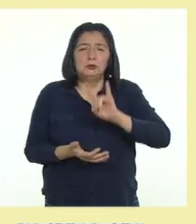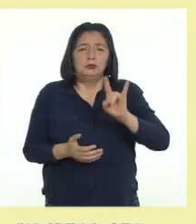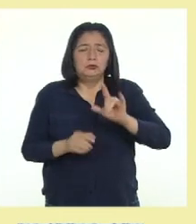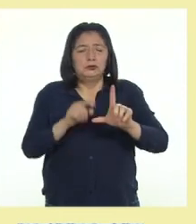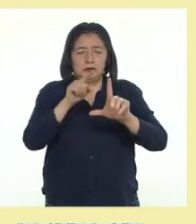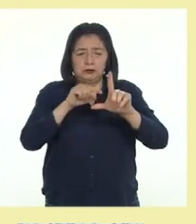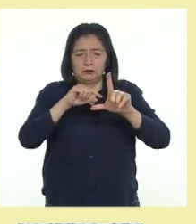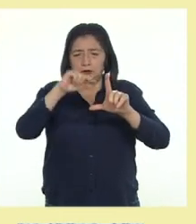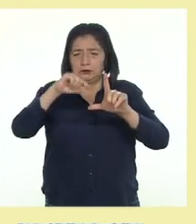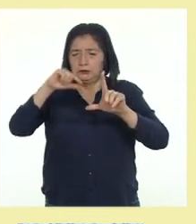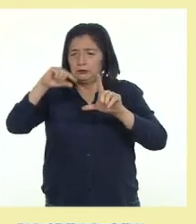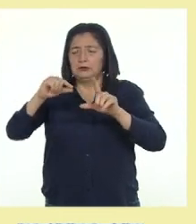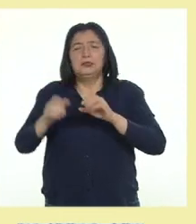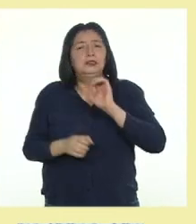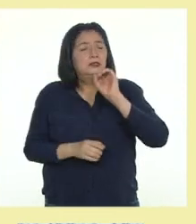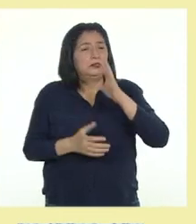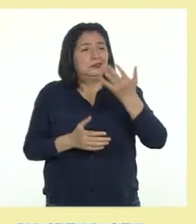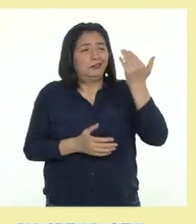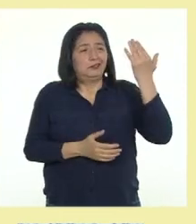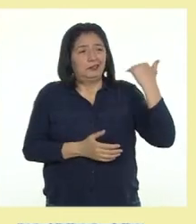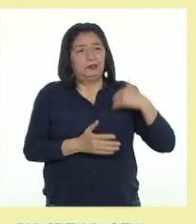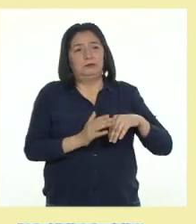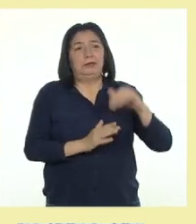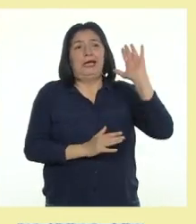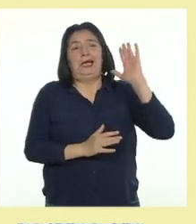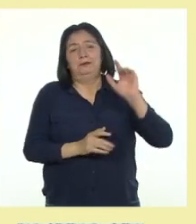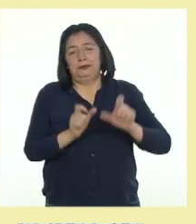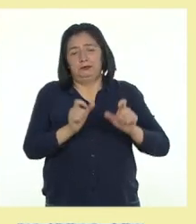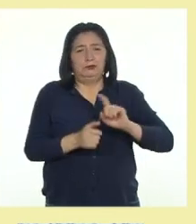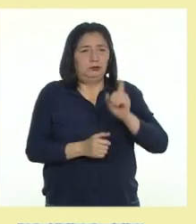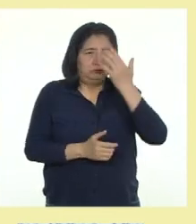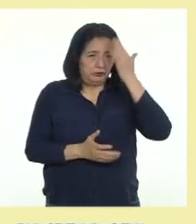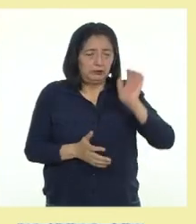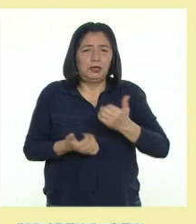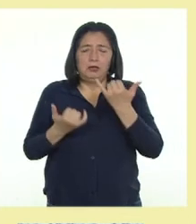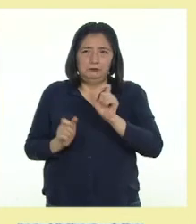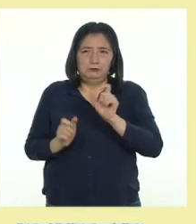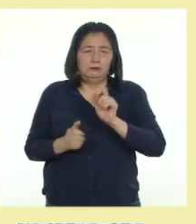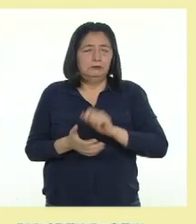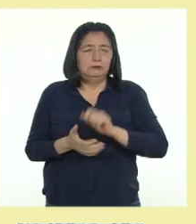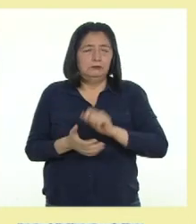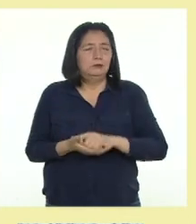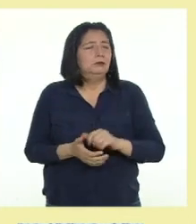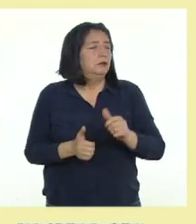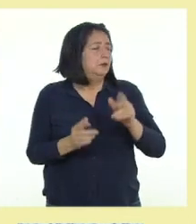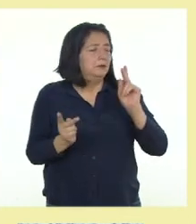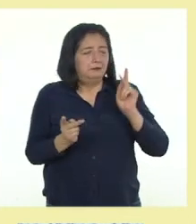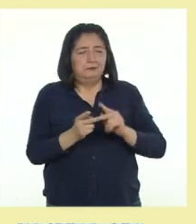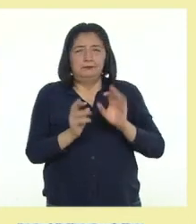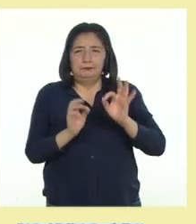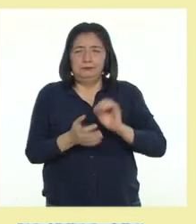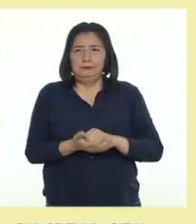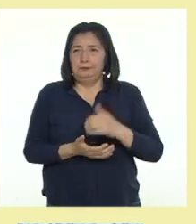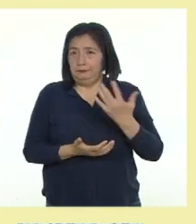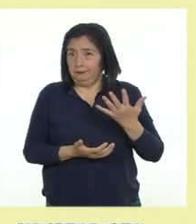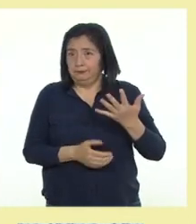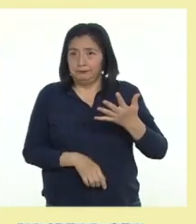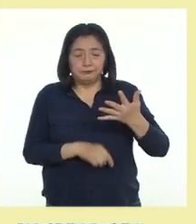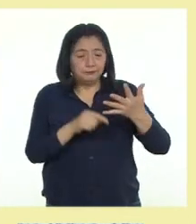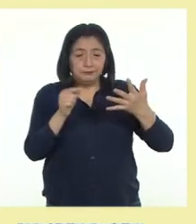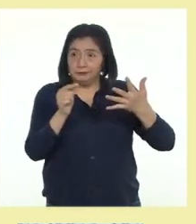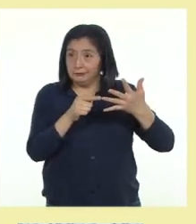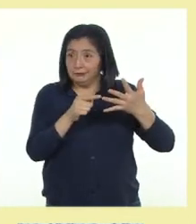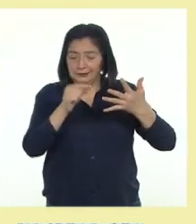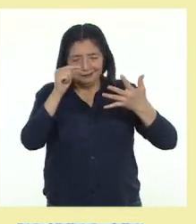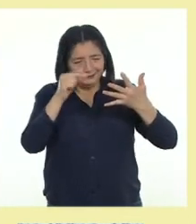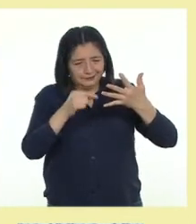de barras y mencioné que antes era mayor y que ahora está bajando. Perfecto, Celeste. Entonces, pongo